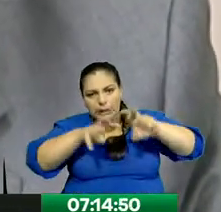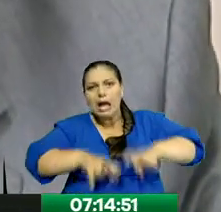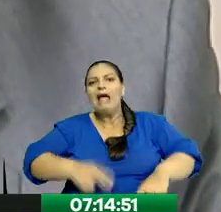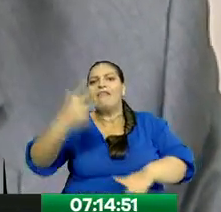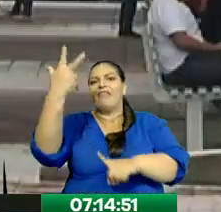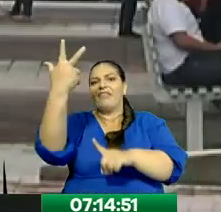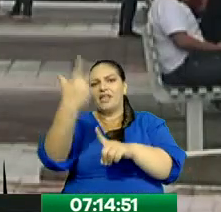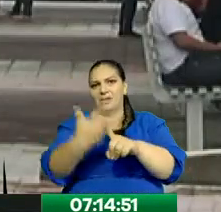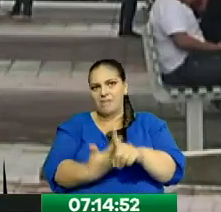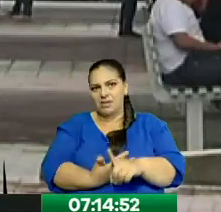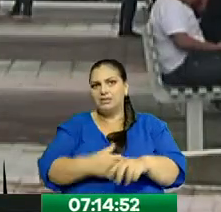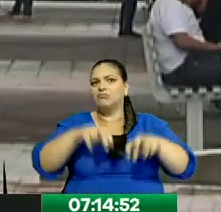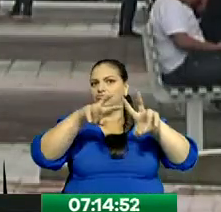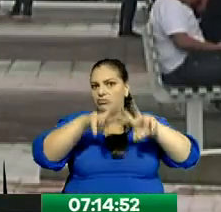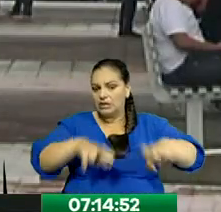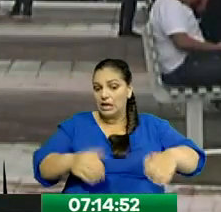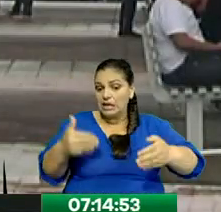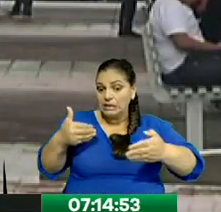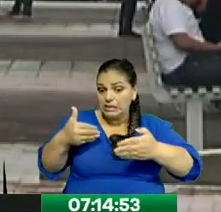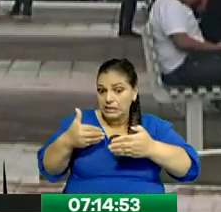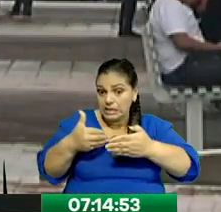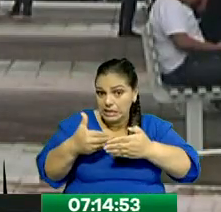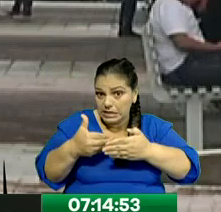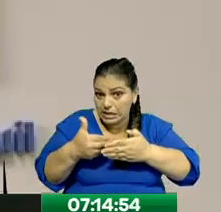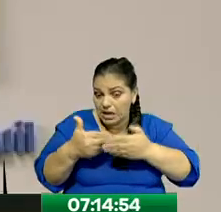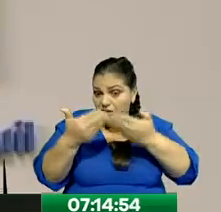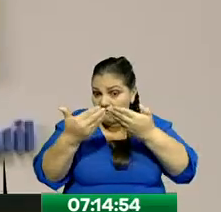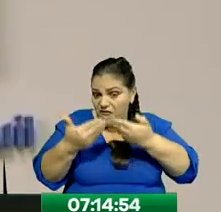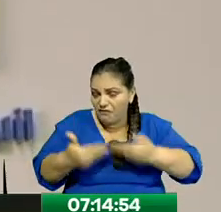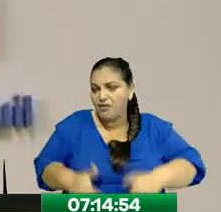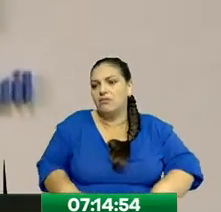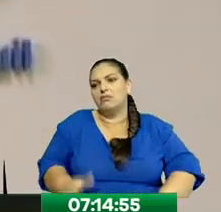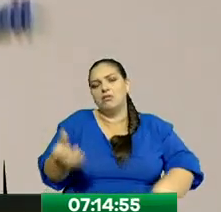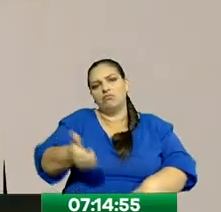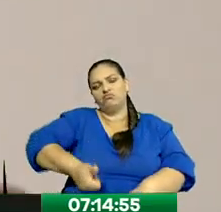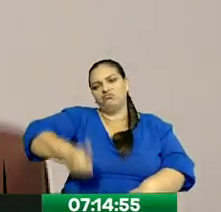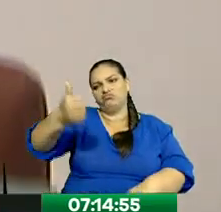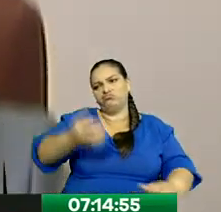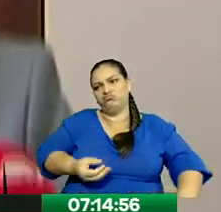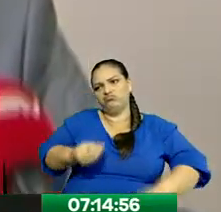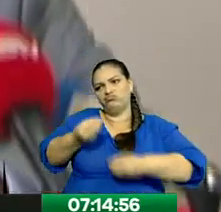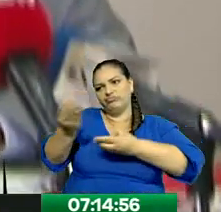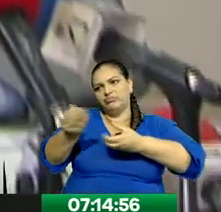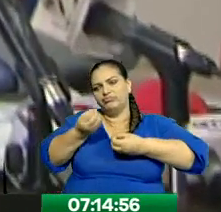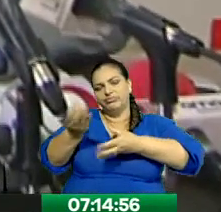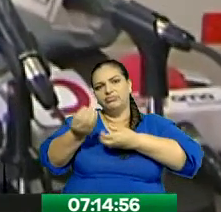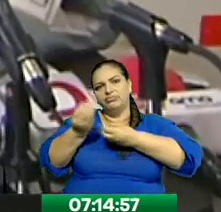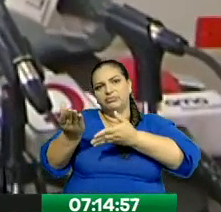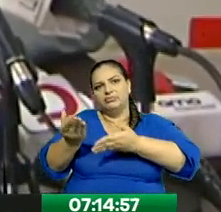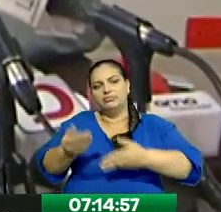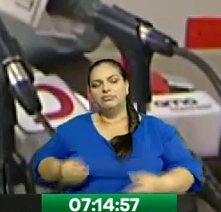debe hacer en favor del alma mater. Informó José Morales.